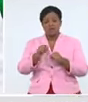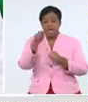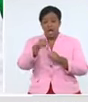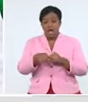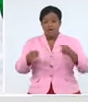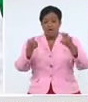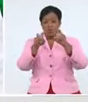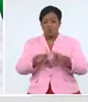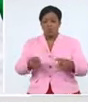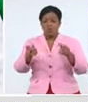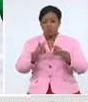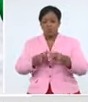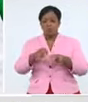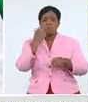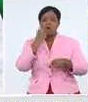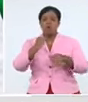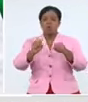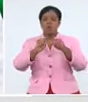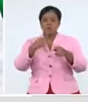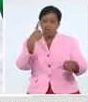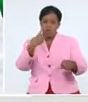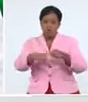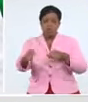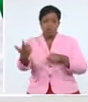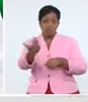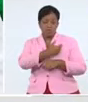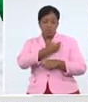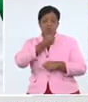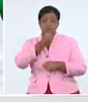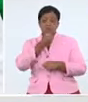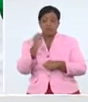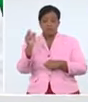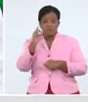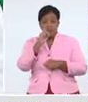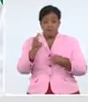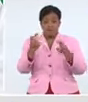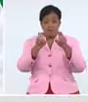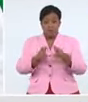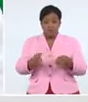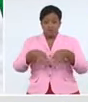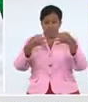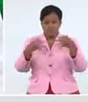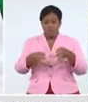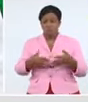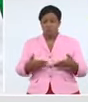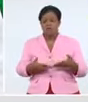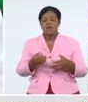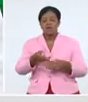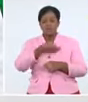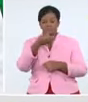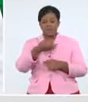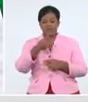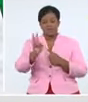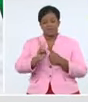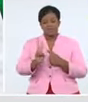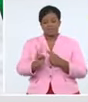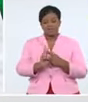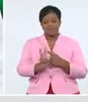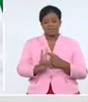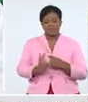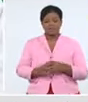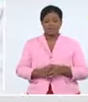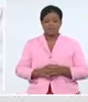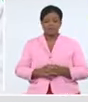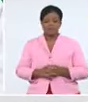dosis de refuerzo. Cuando esté terminado el estudio, cuando esté definido, pues bueno, se va a explicar cómo será este